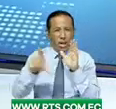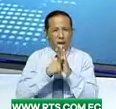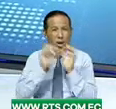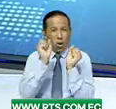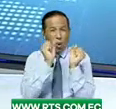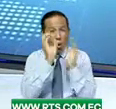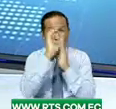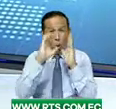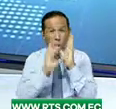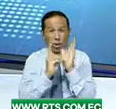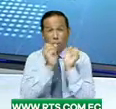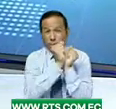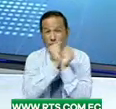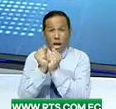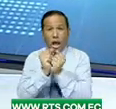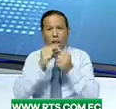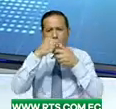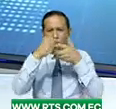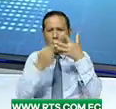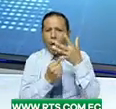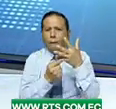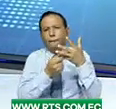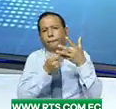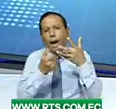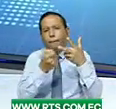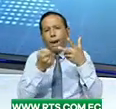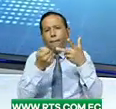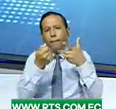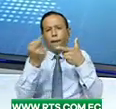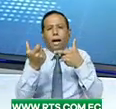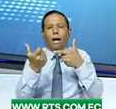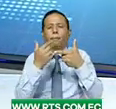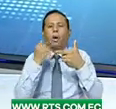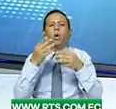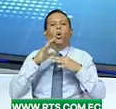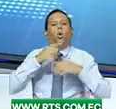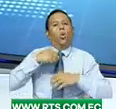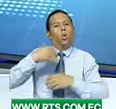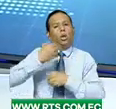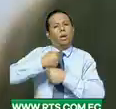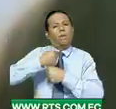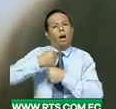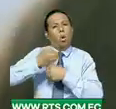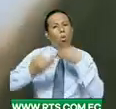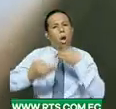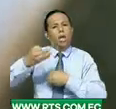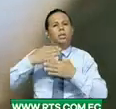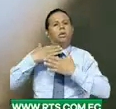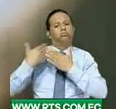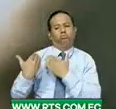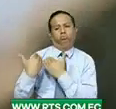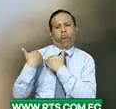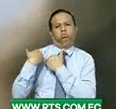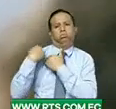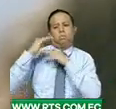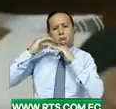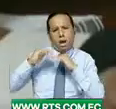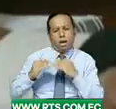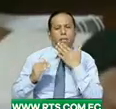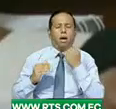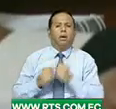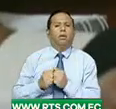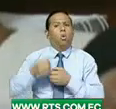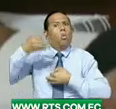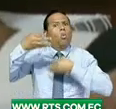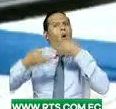Código Penal para así aliviar el trabajo de los jueces. Escuchemos. Los jueces del país dedican más